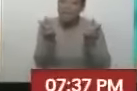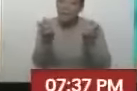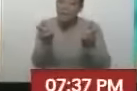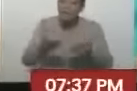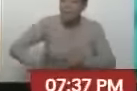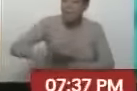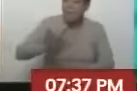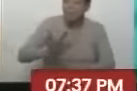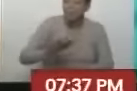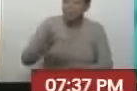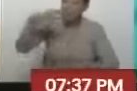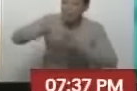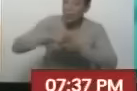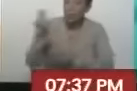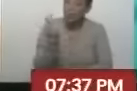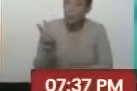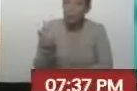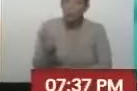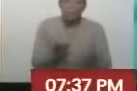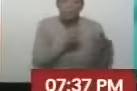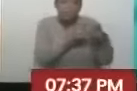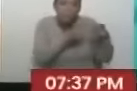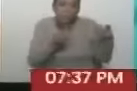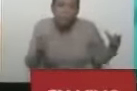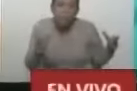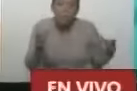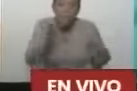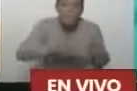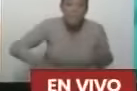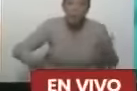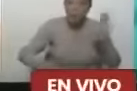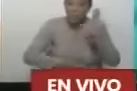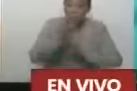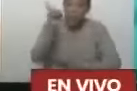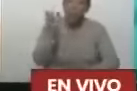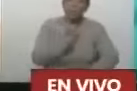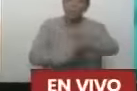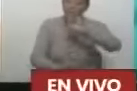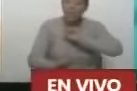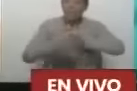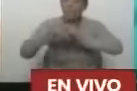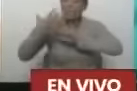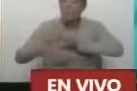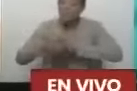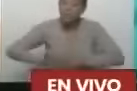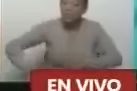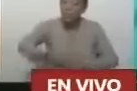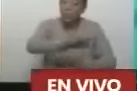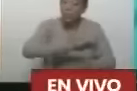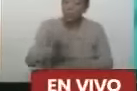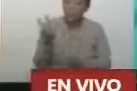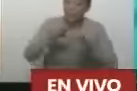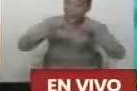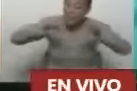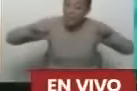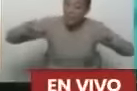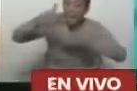trascendencia y que puede ser de mayor trascendencia para un país que la de su integridad